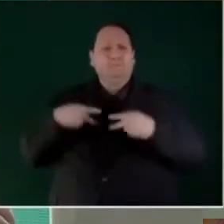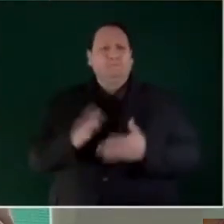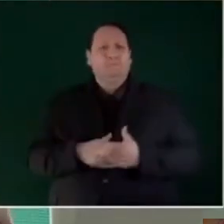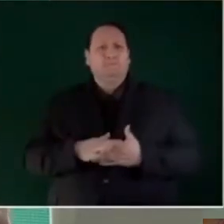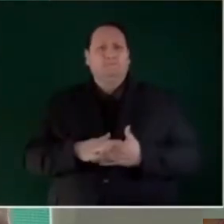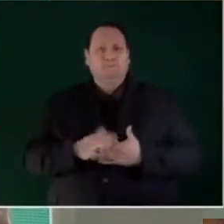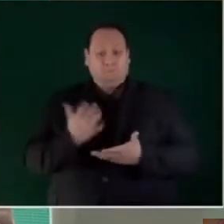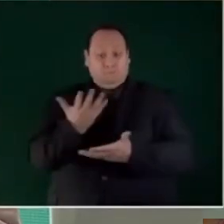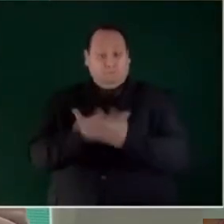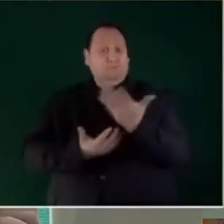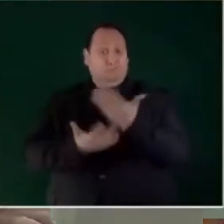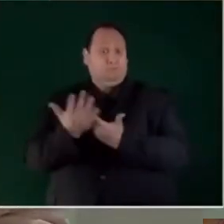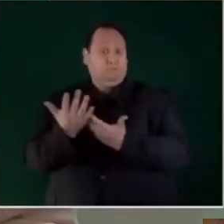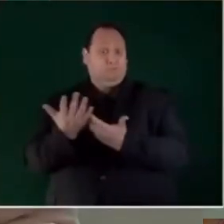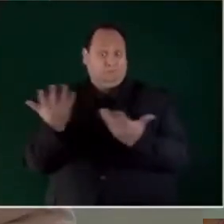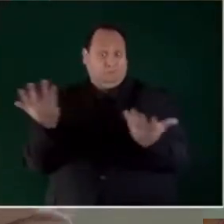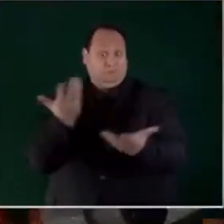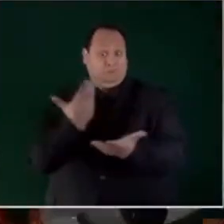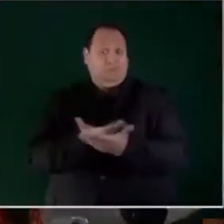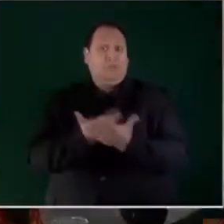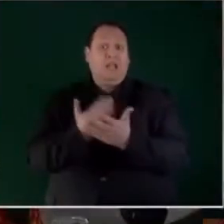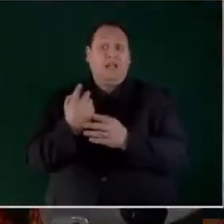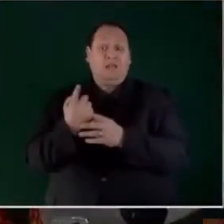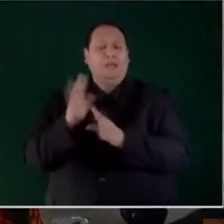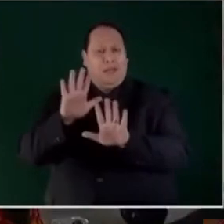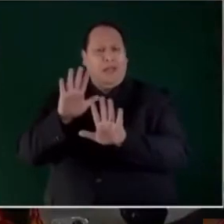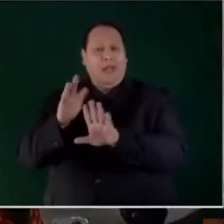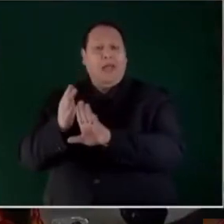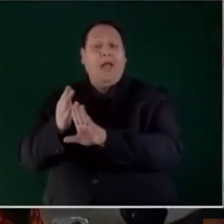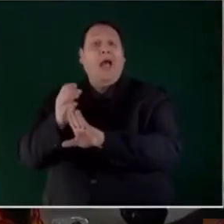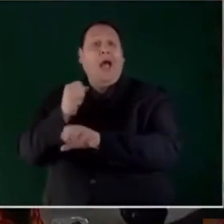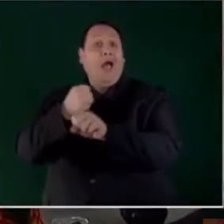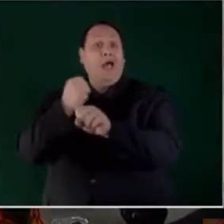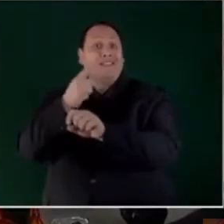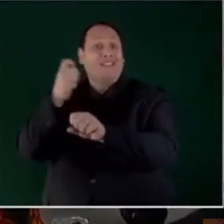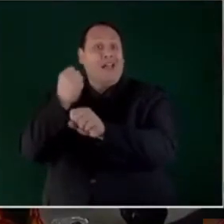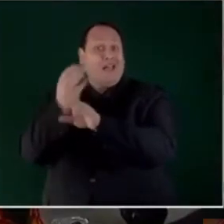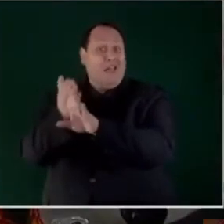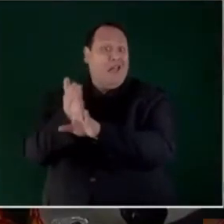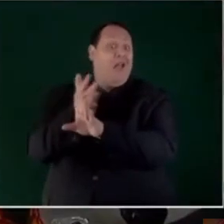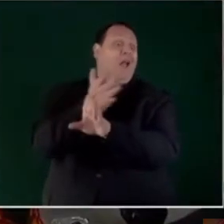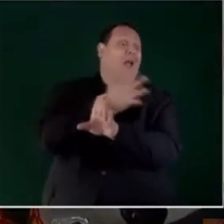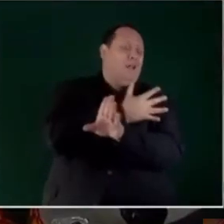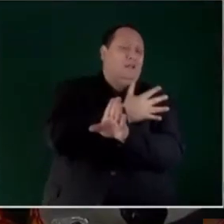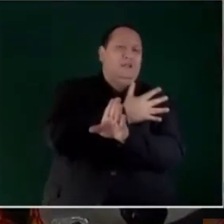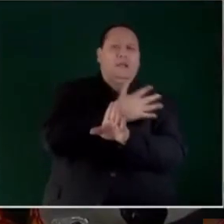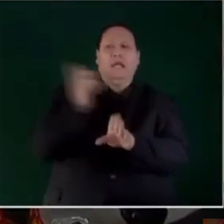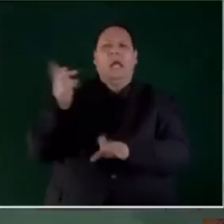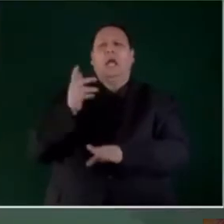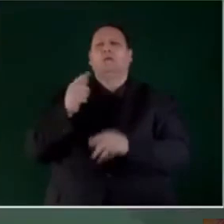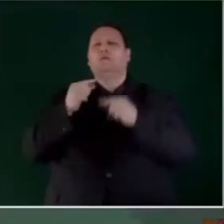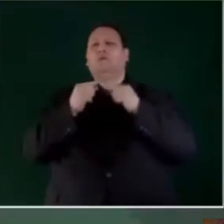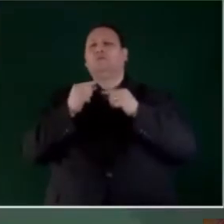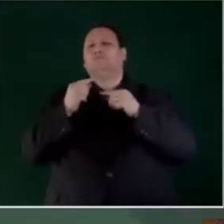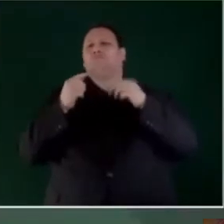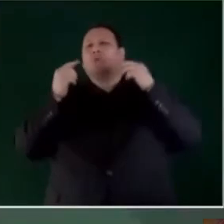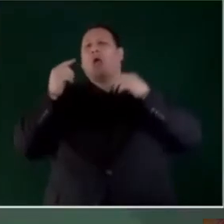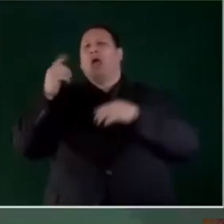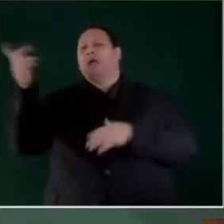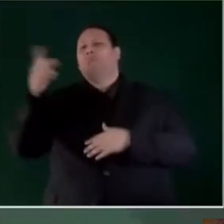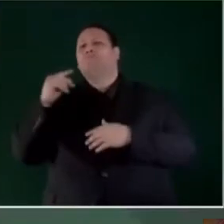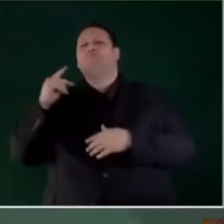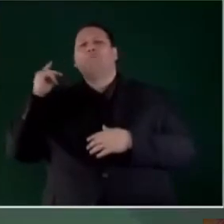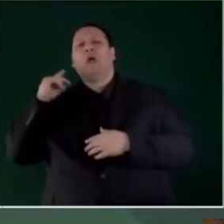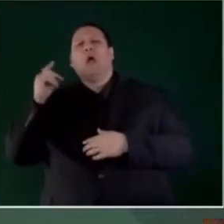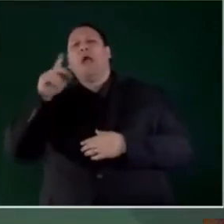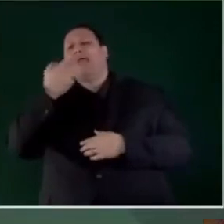en los hechos, porque 100 años antes, el cura Hidalgo proclamó